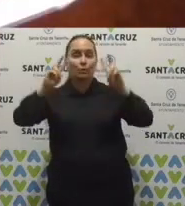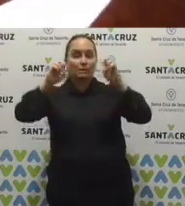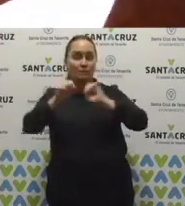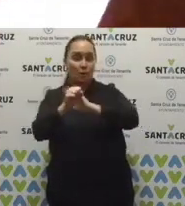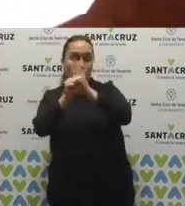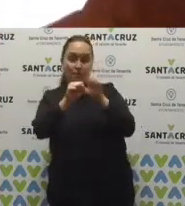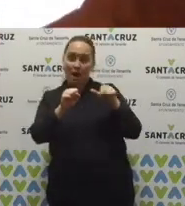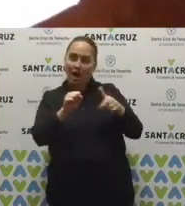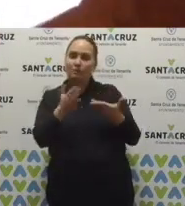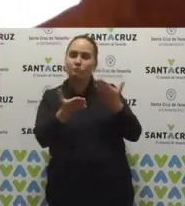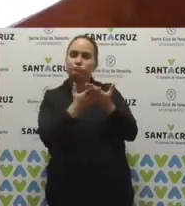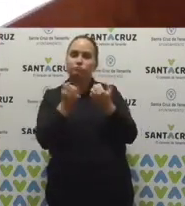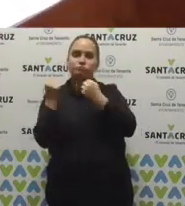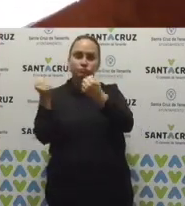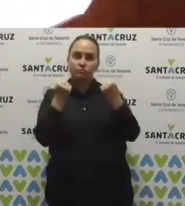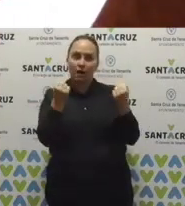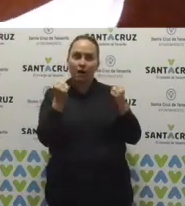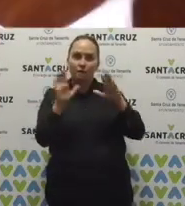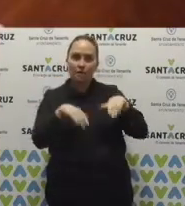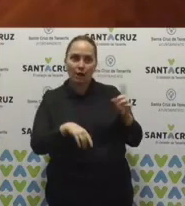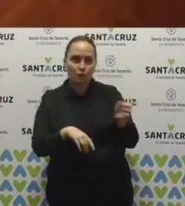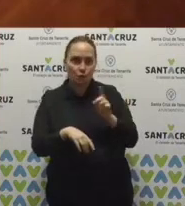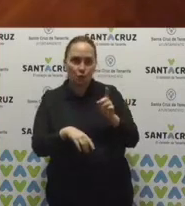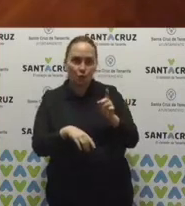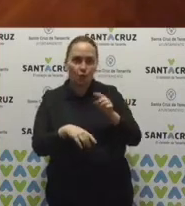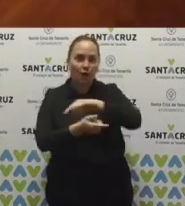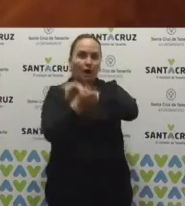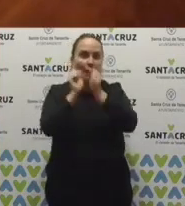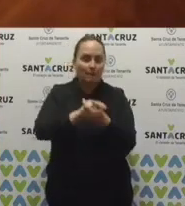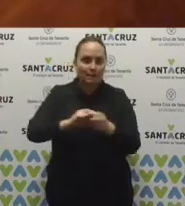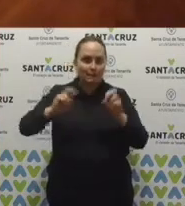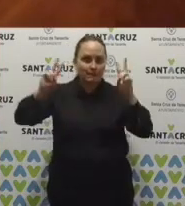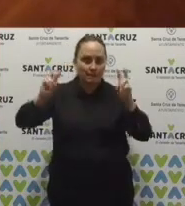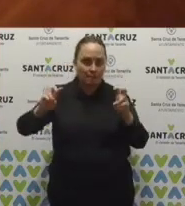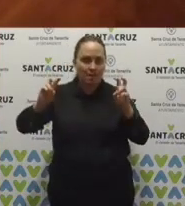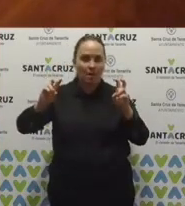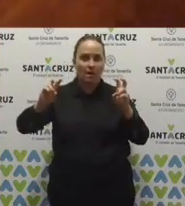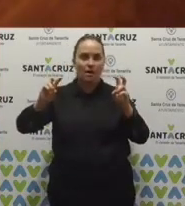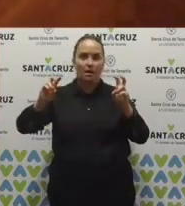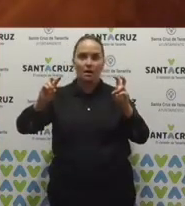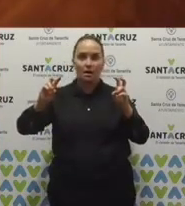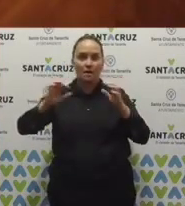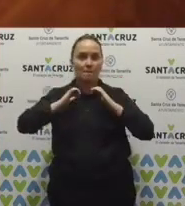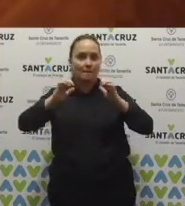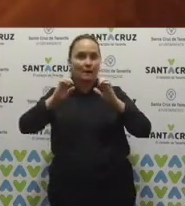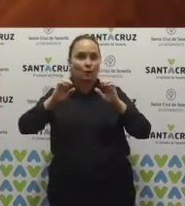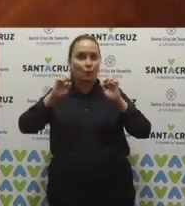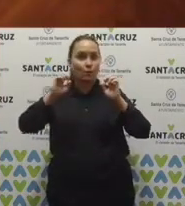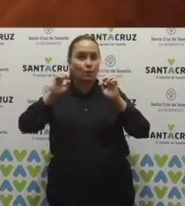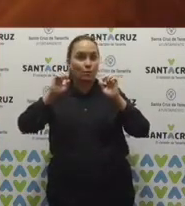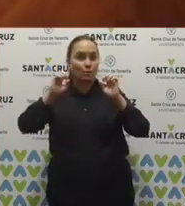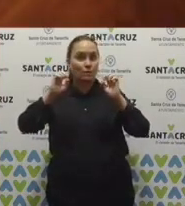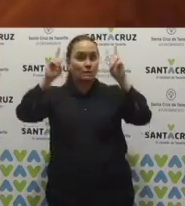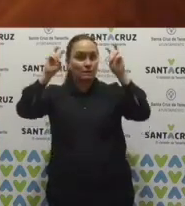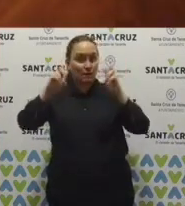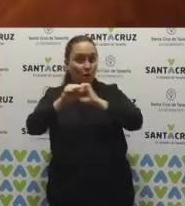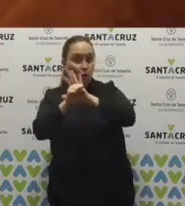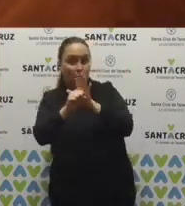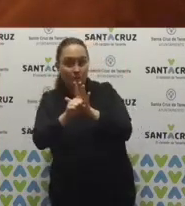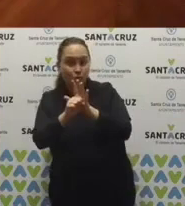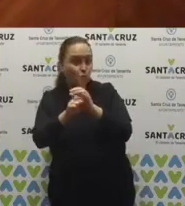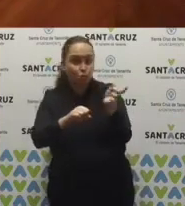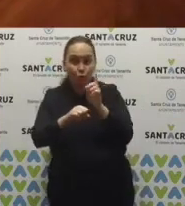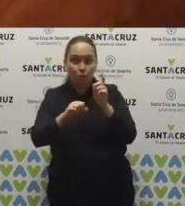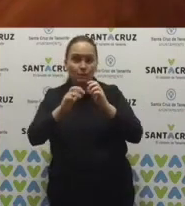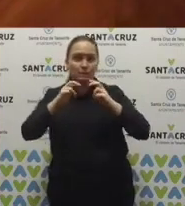institucional se cambia la bola de sitio no se haga un pleno institucional monográfico para aprobar esa moción